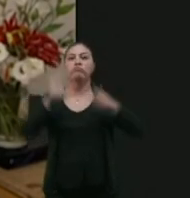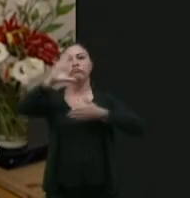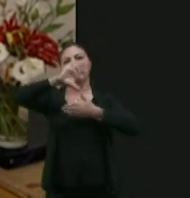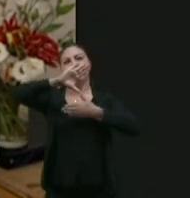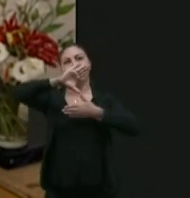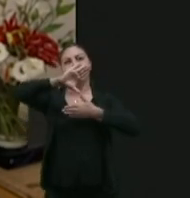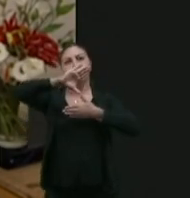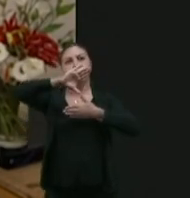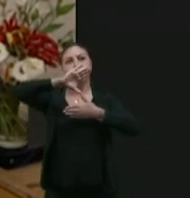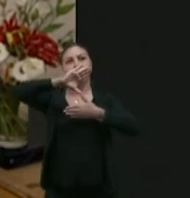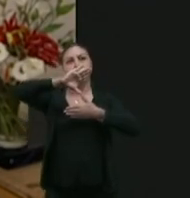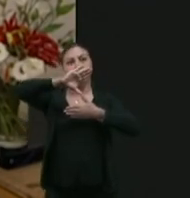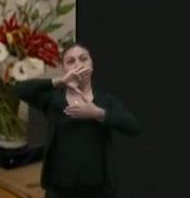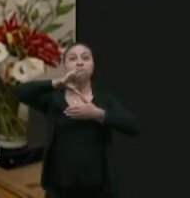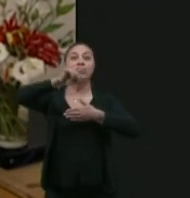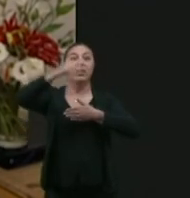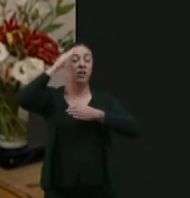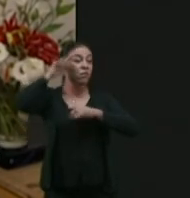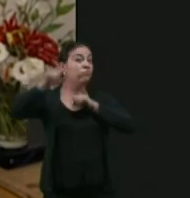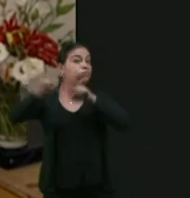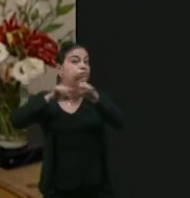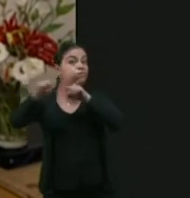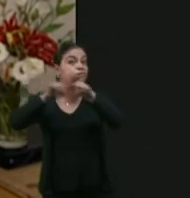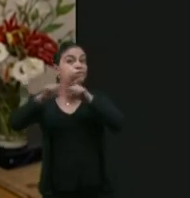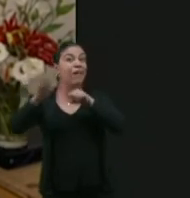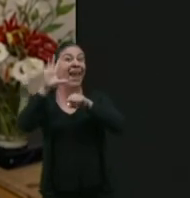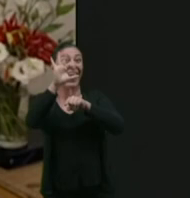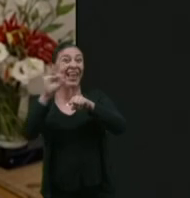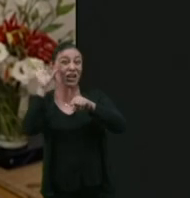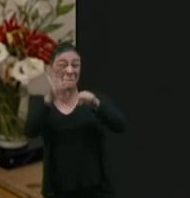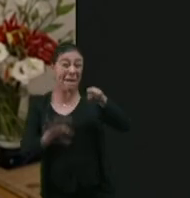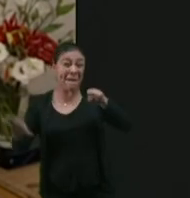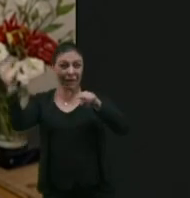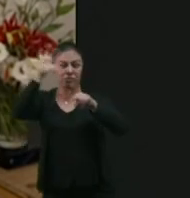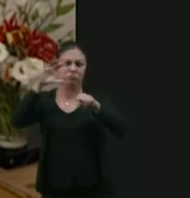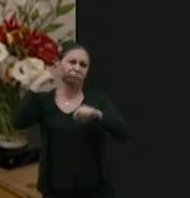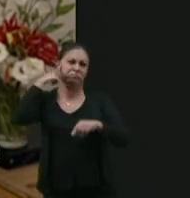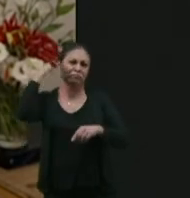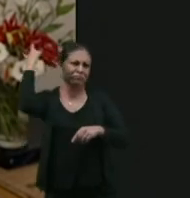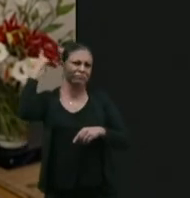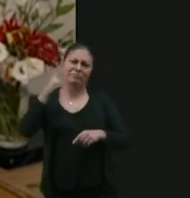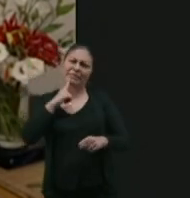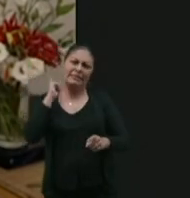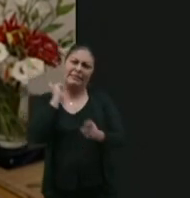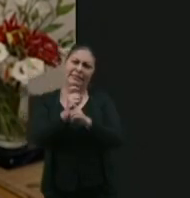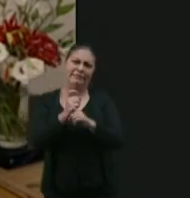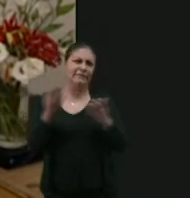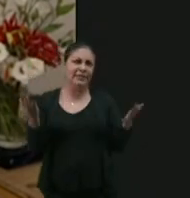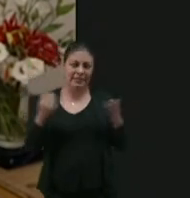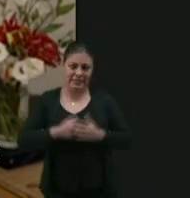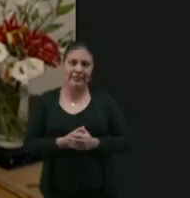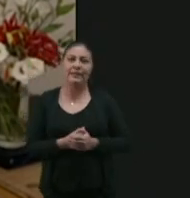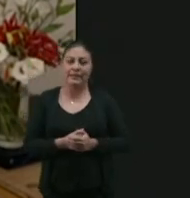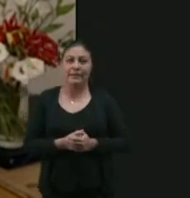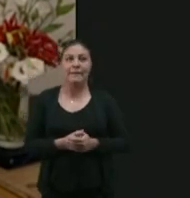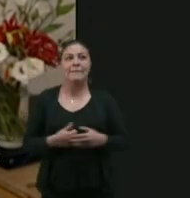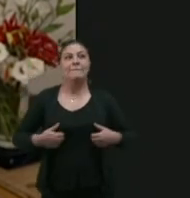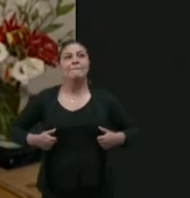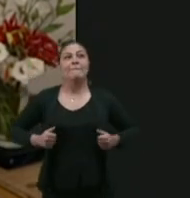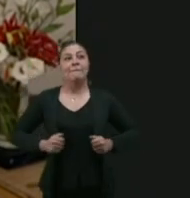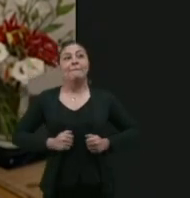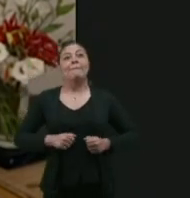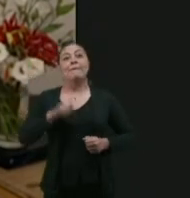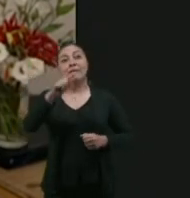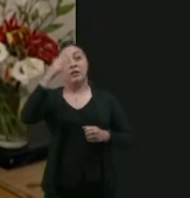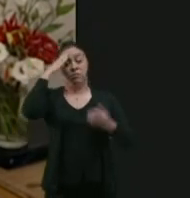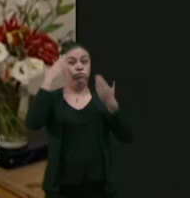volver y competir en estos mercados, eso va a ser desafiante. Entonces, yo diría en este momento, volverse globales